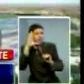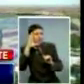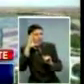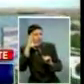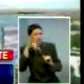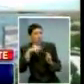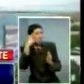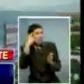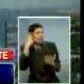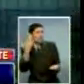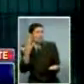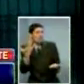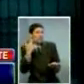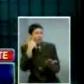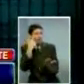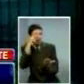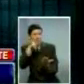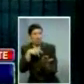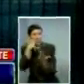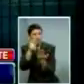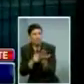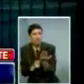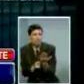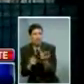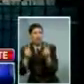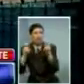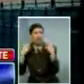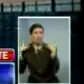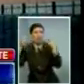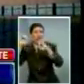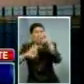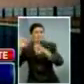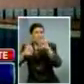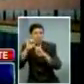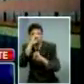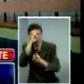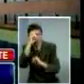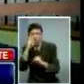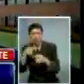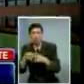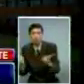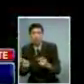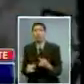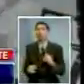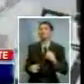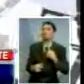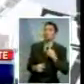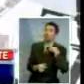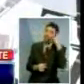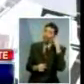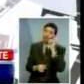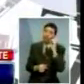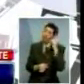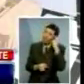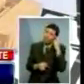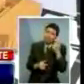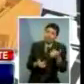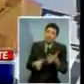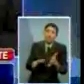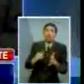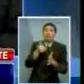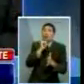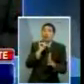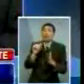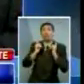la concesión de los hospitales públicos? Yo creo que no están pensando todavía, pero cuando llegue el momento, seguramente van a terminar sus vacaciones, van a